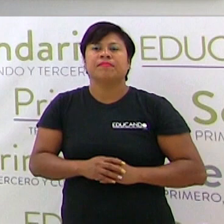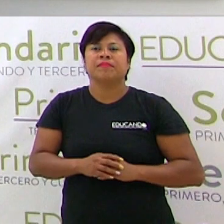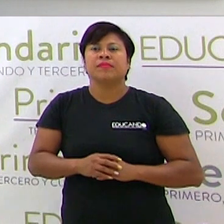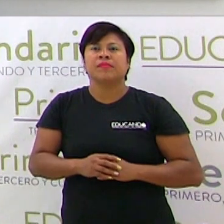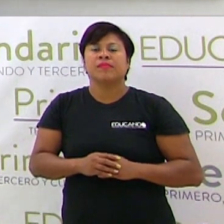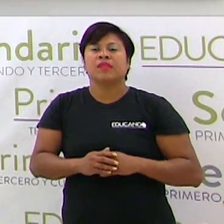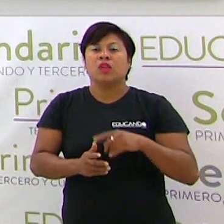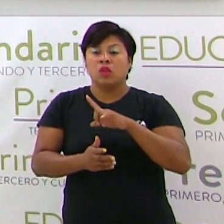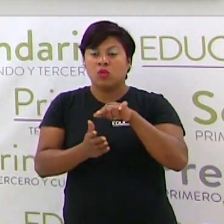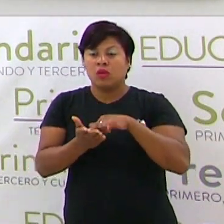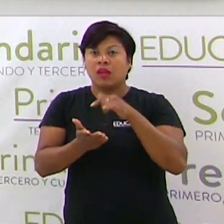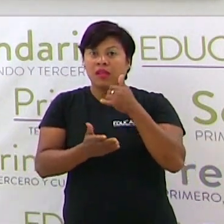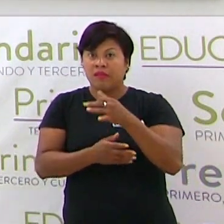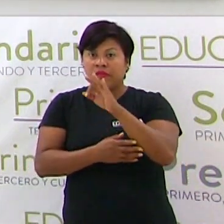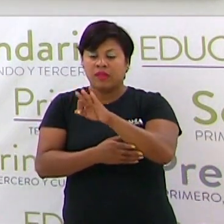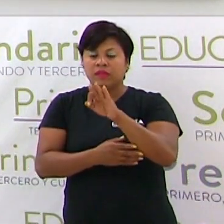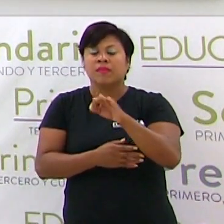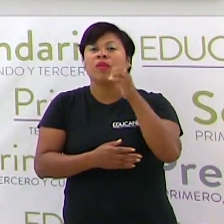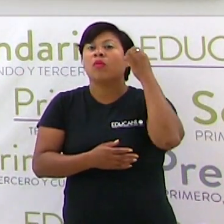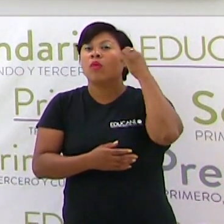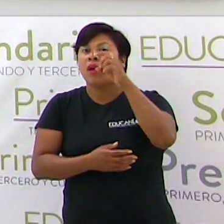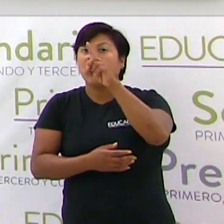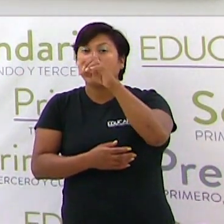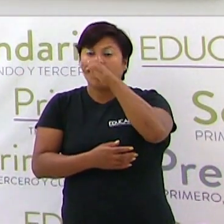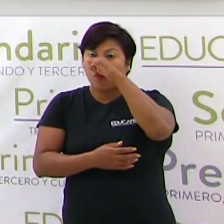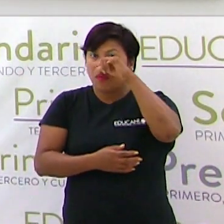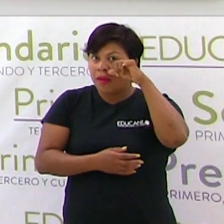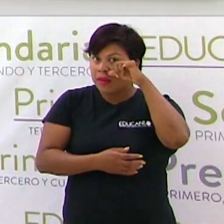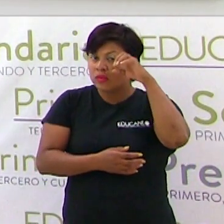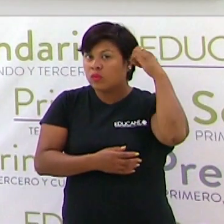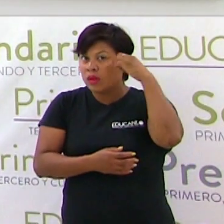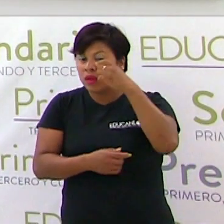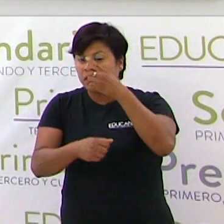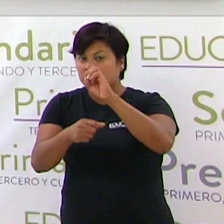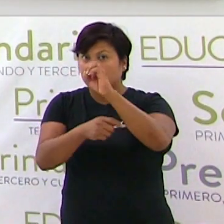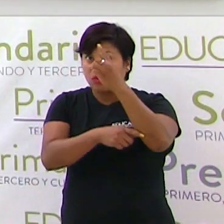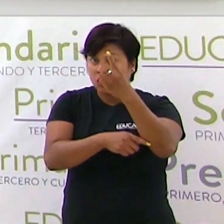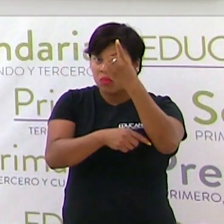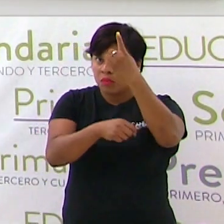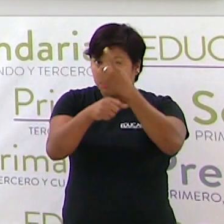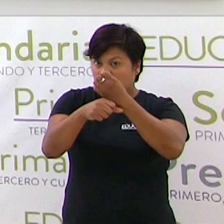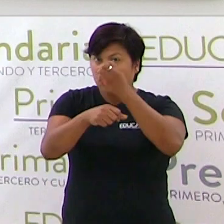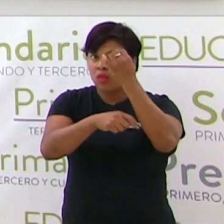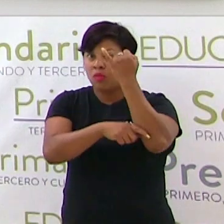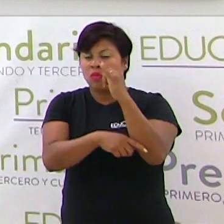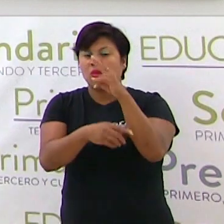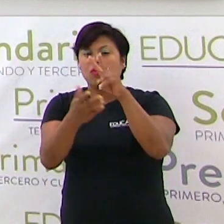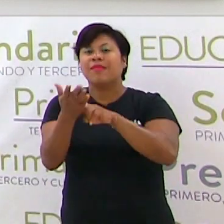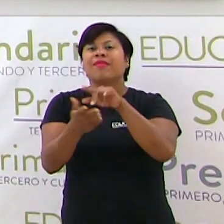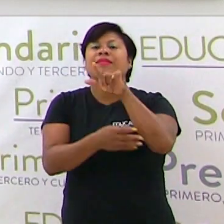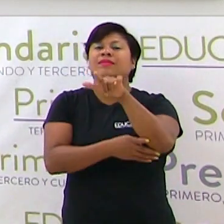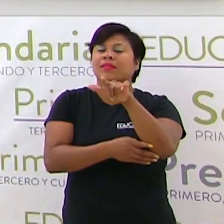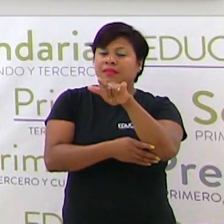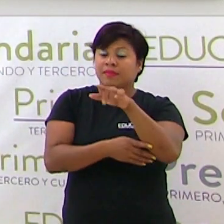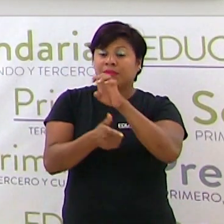Tenemos el lugar y la fecha. Dice Oaxaca de Juárez, Oaxaca, a 1 de junio de 2017.